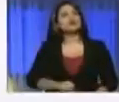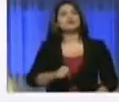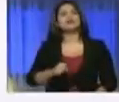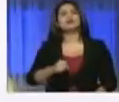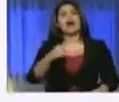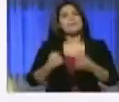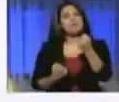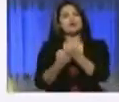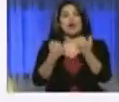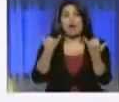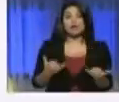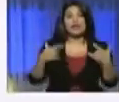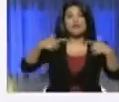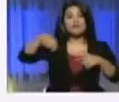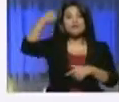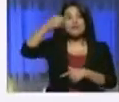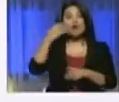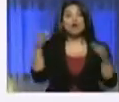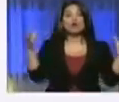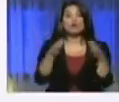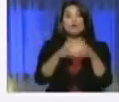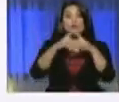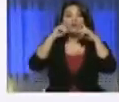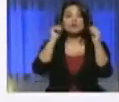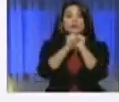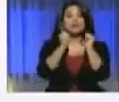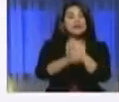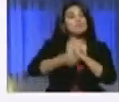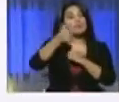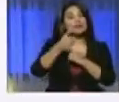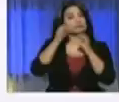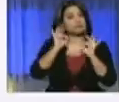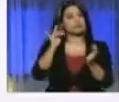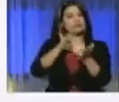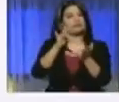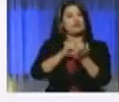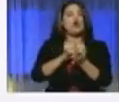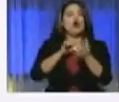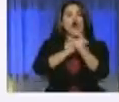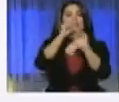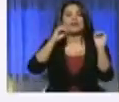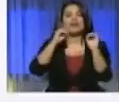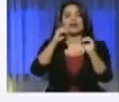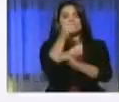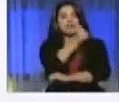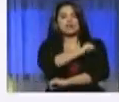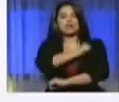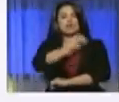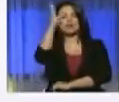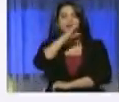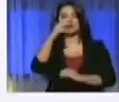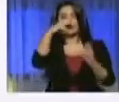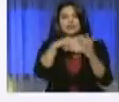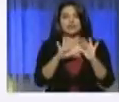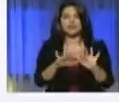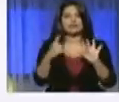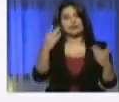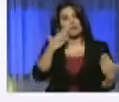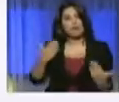regalarle este video de los atletas más destacados de estas Olimpiadas Río 2016. Adelante.